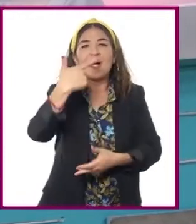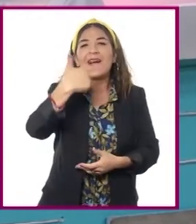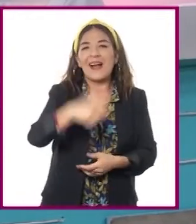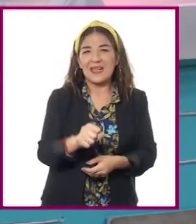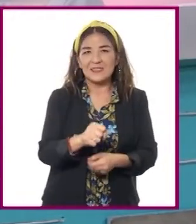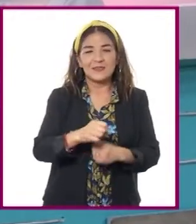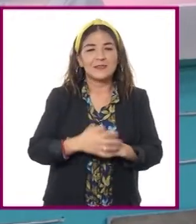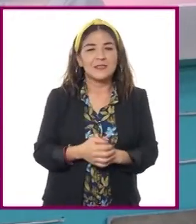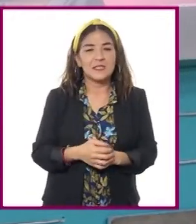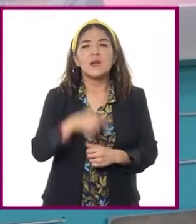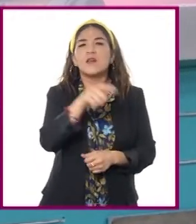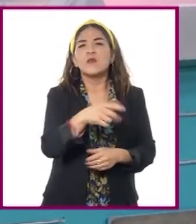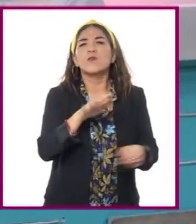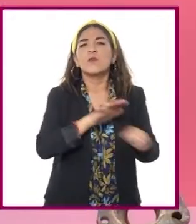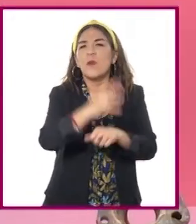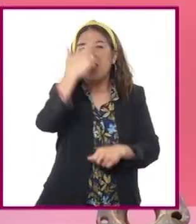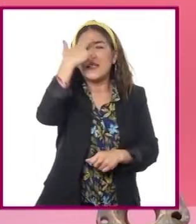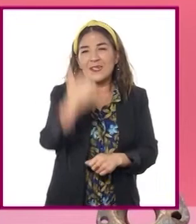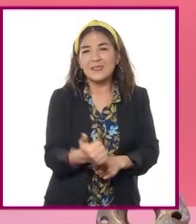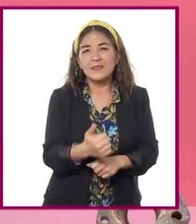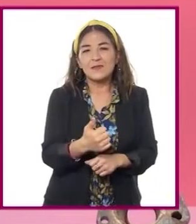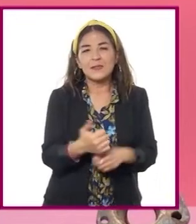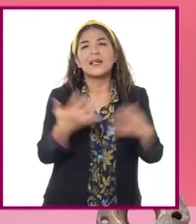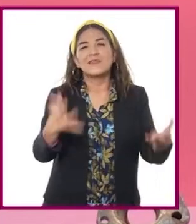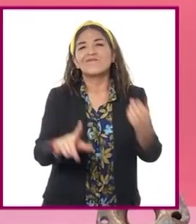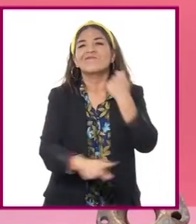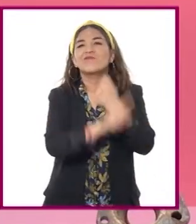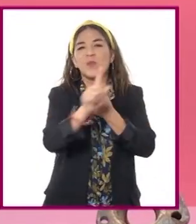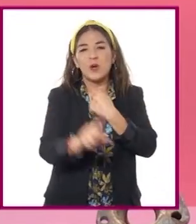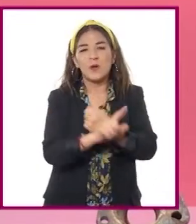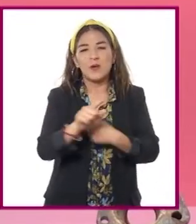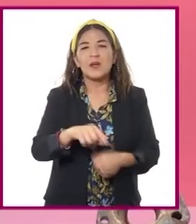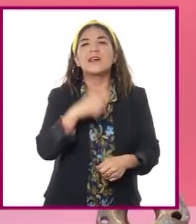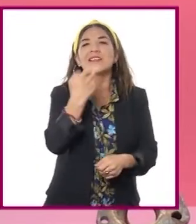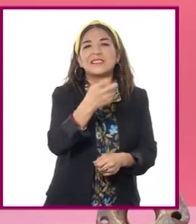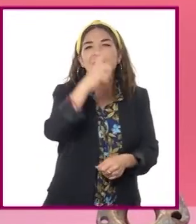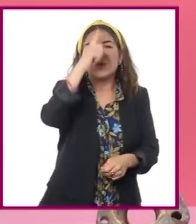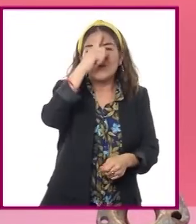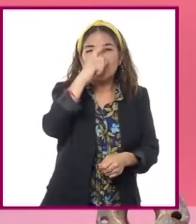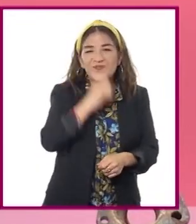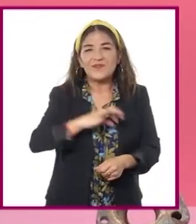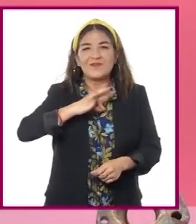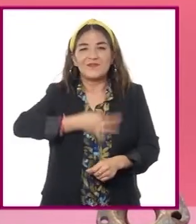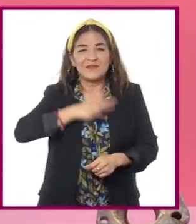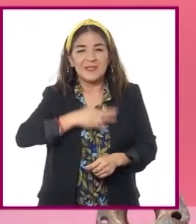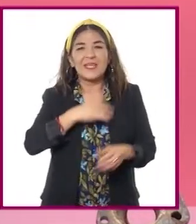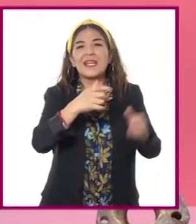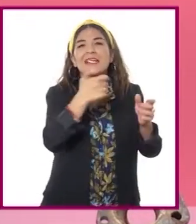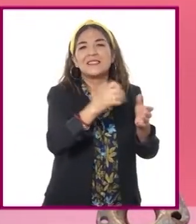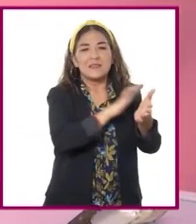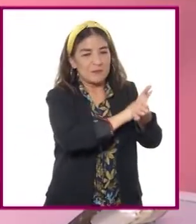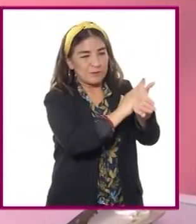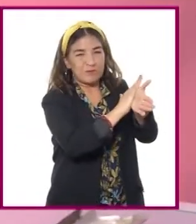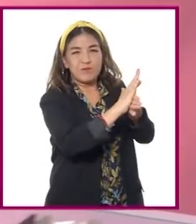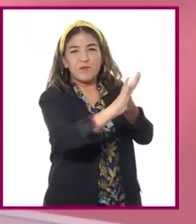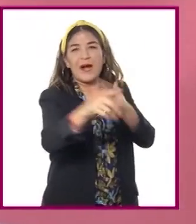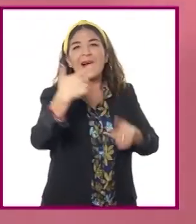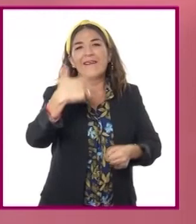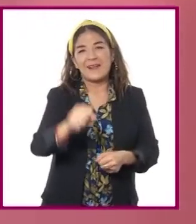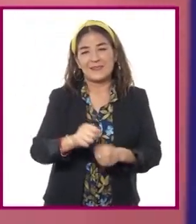combustibles. La causa fue un importante problema de corrosión en la pared del gasoducto.